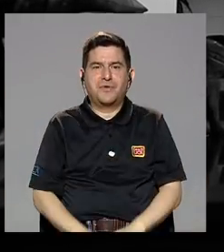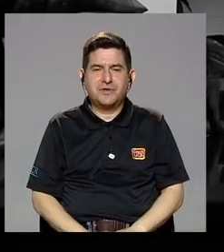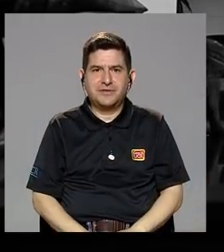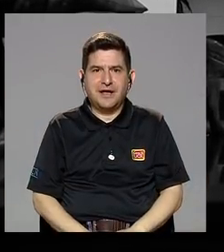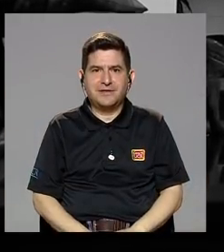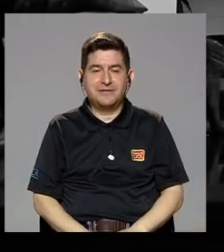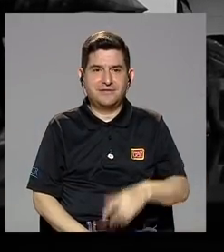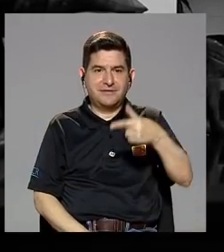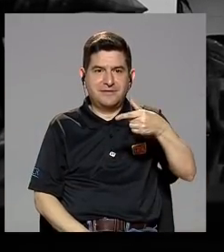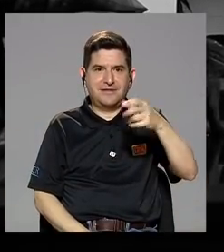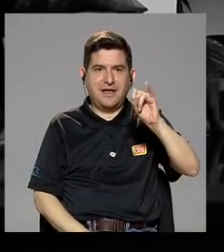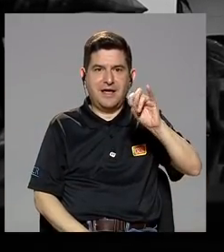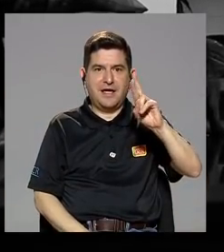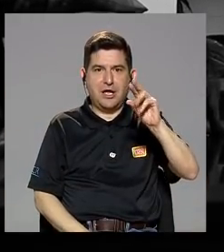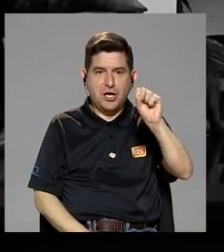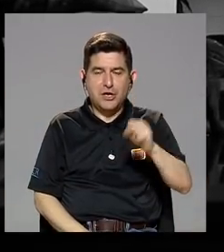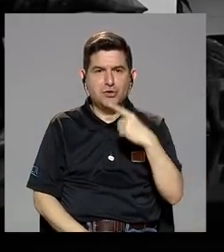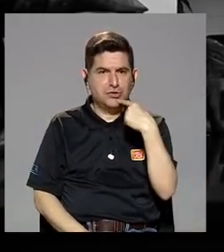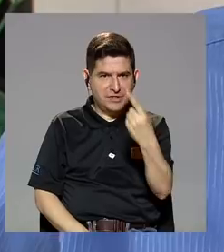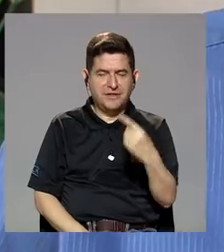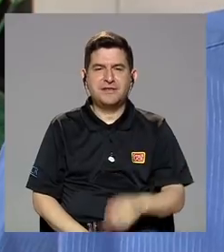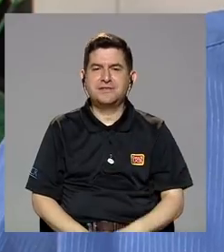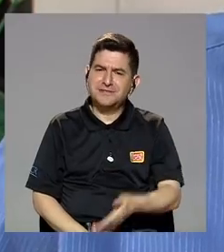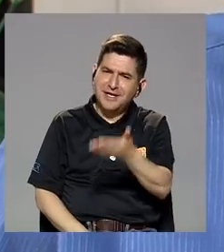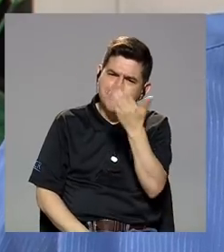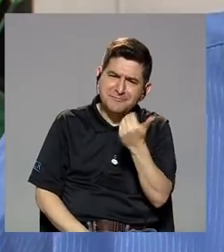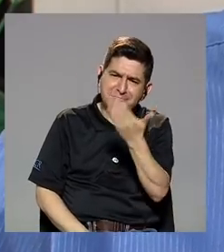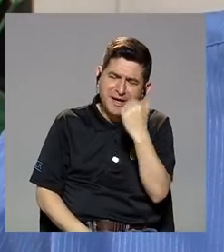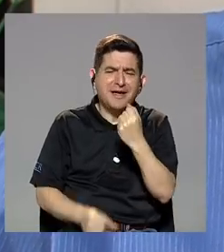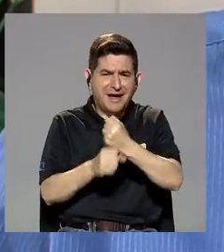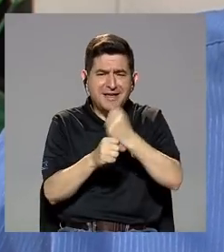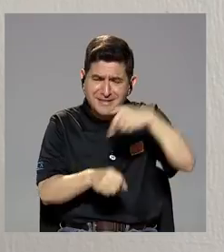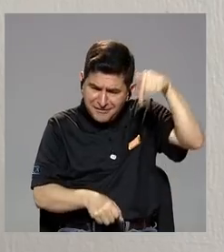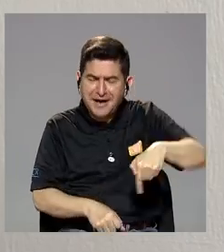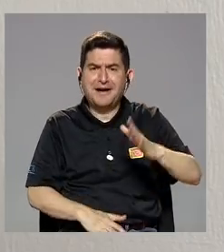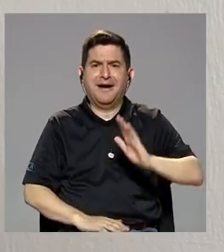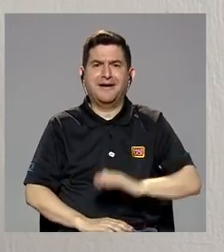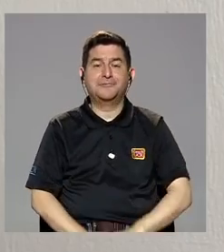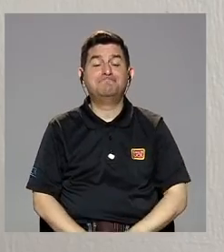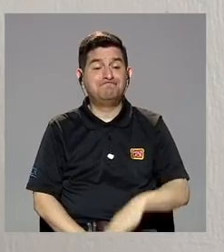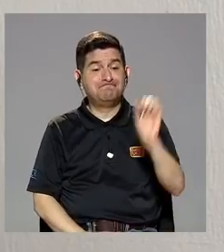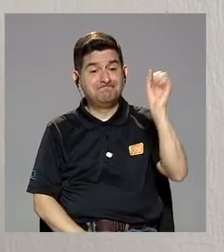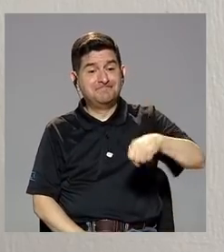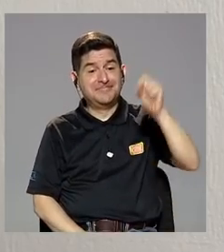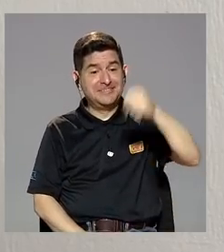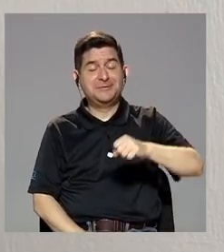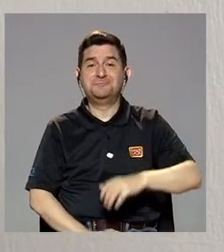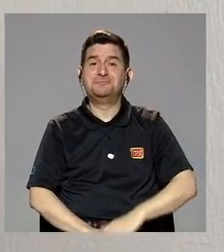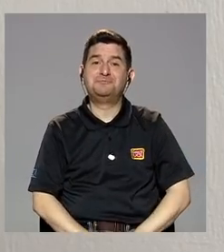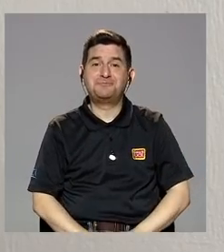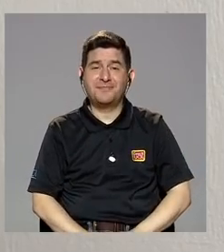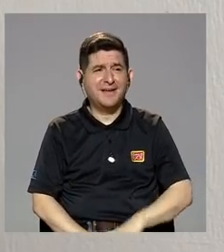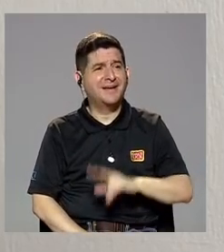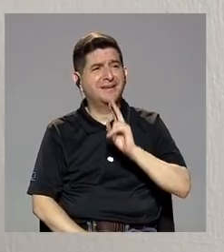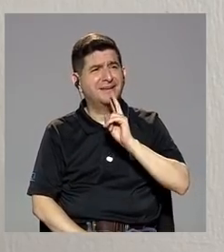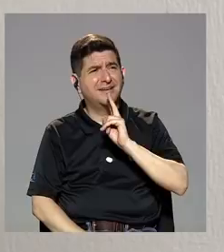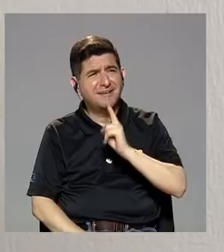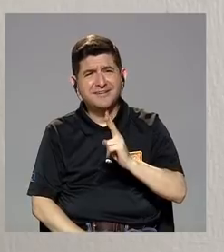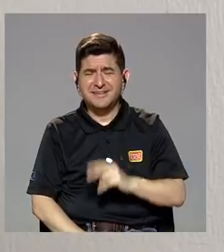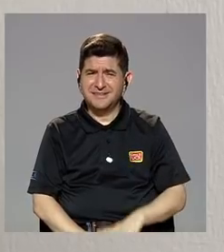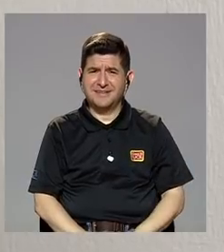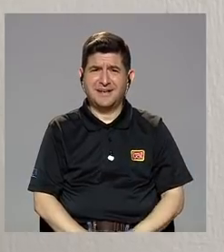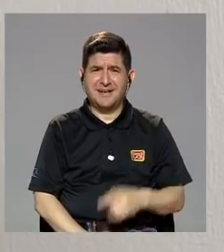hasta giros en su retiro le dice don leonardo venga para trabajar con nosotros sí y la verdad es que